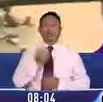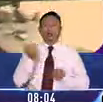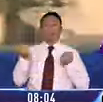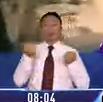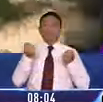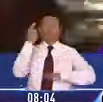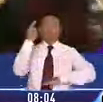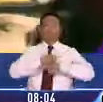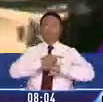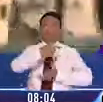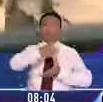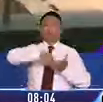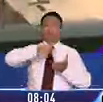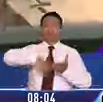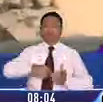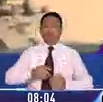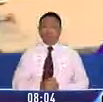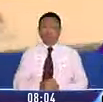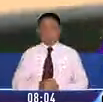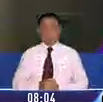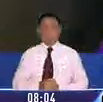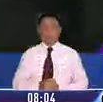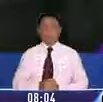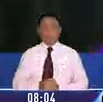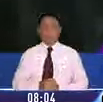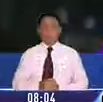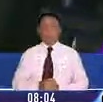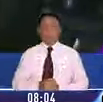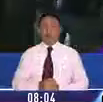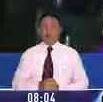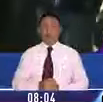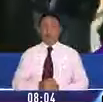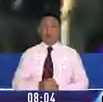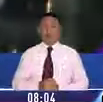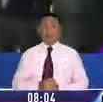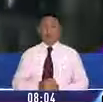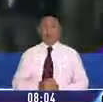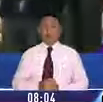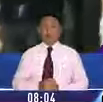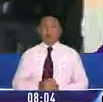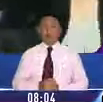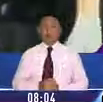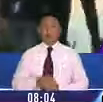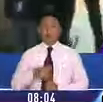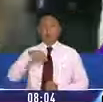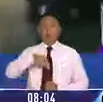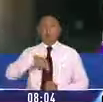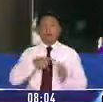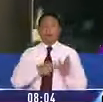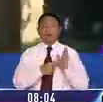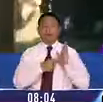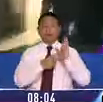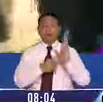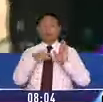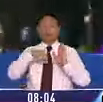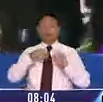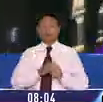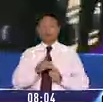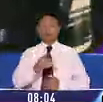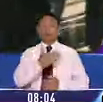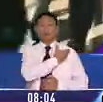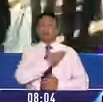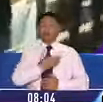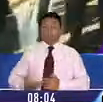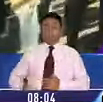decreto ejecutivo. En lo que ha señalado en una transmisión, el primer